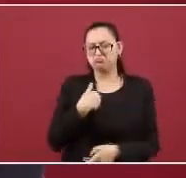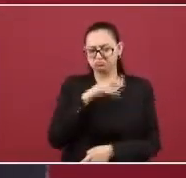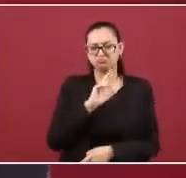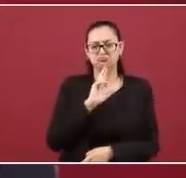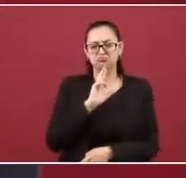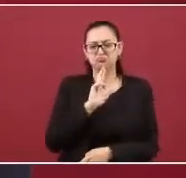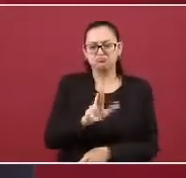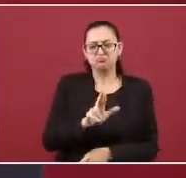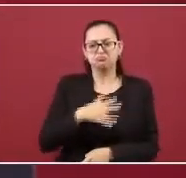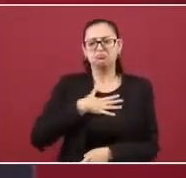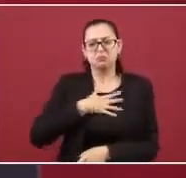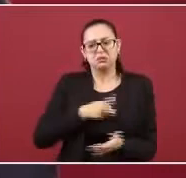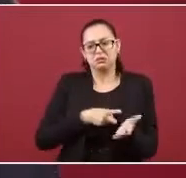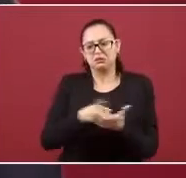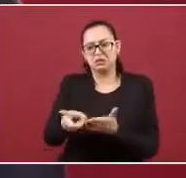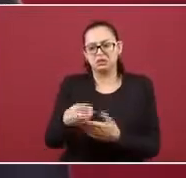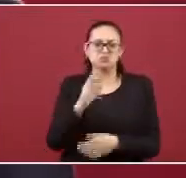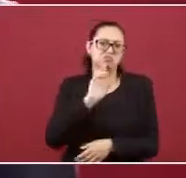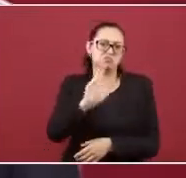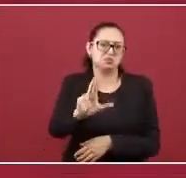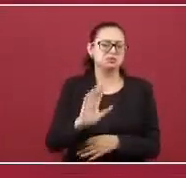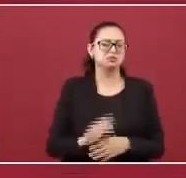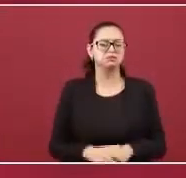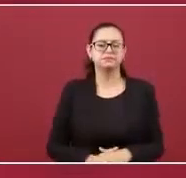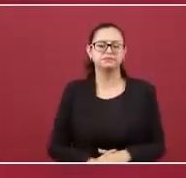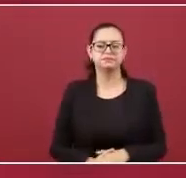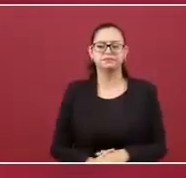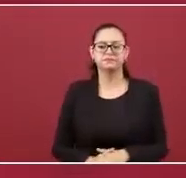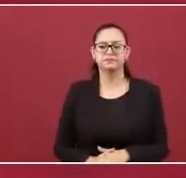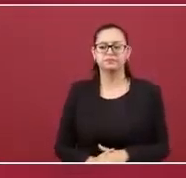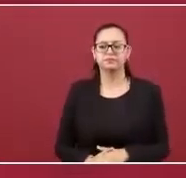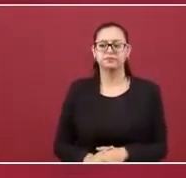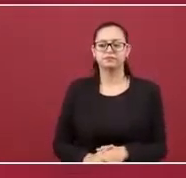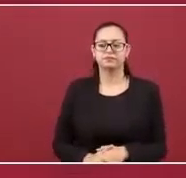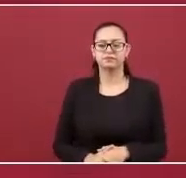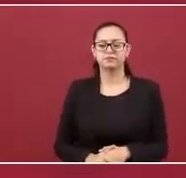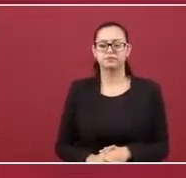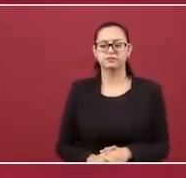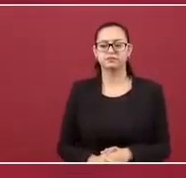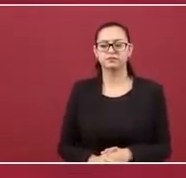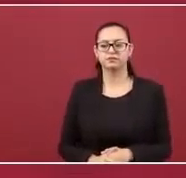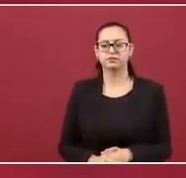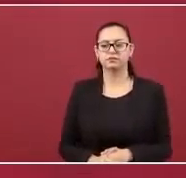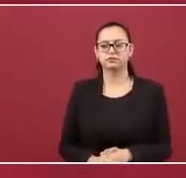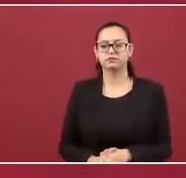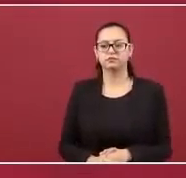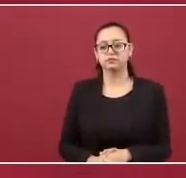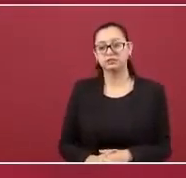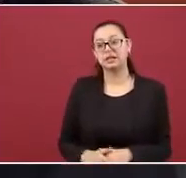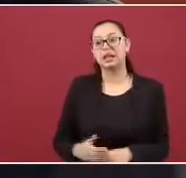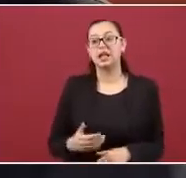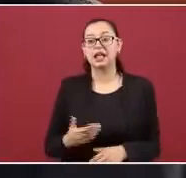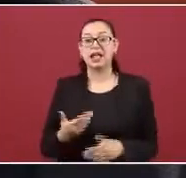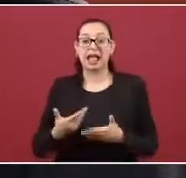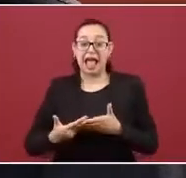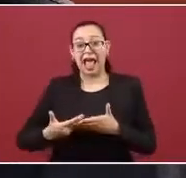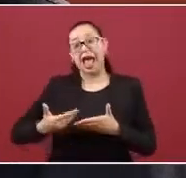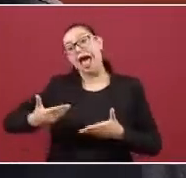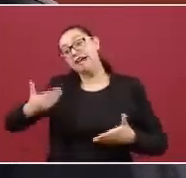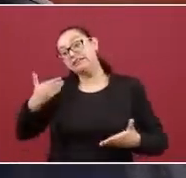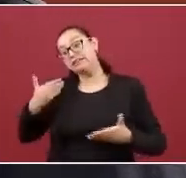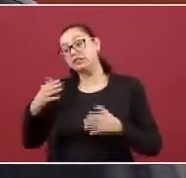Aquí ejerzo mi derecho de réplica. Antes había que mandar la carta y a lo mejor